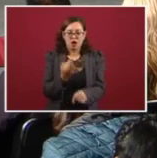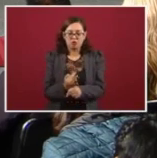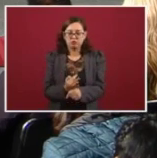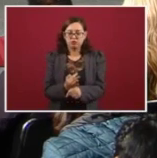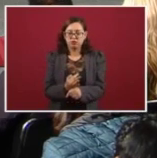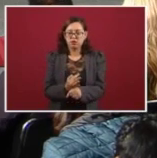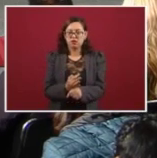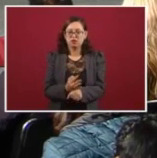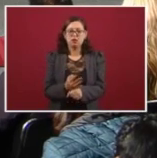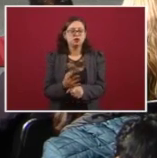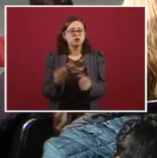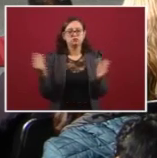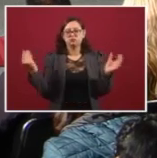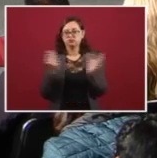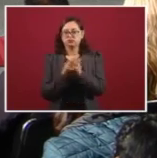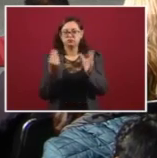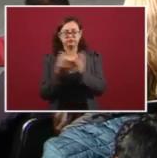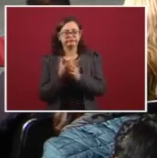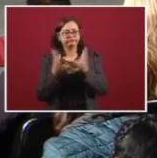abierta la capacitación.